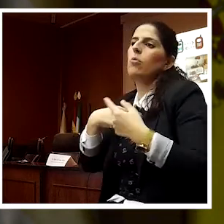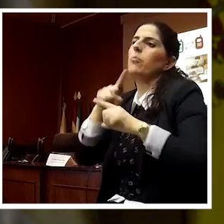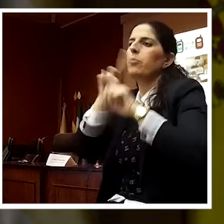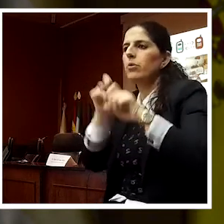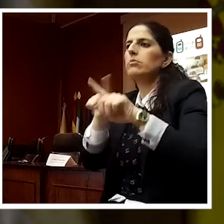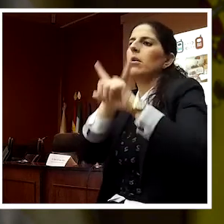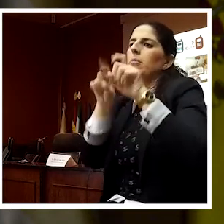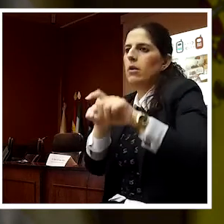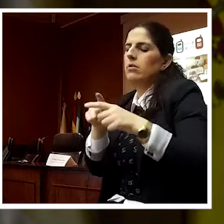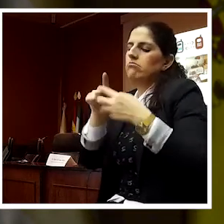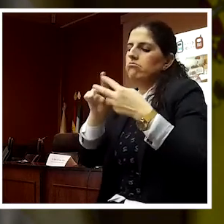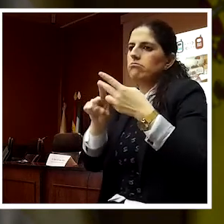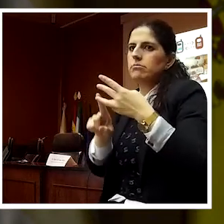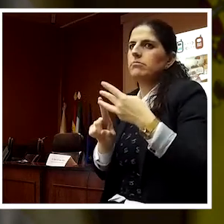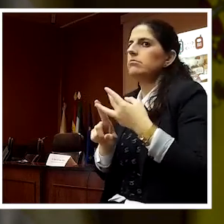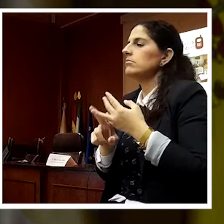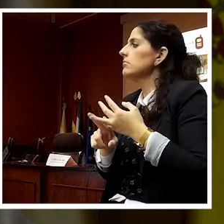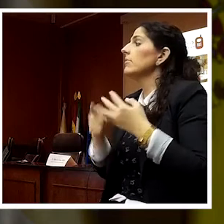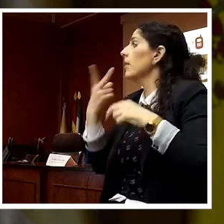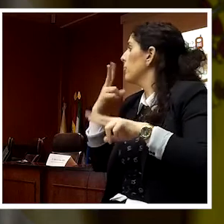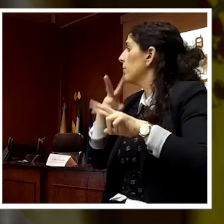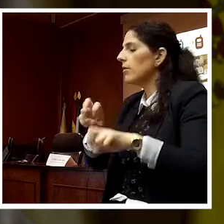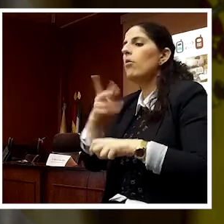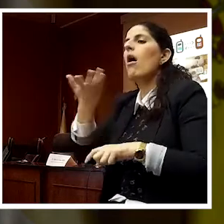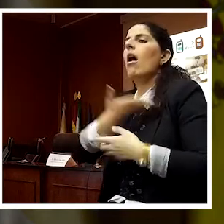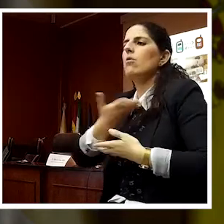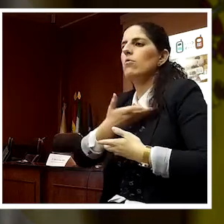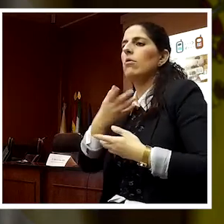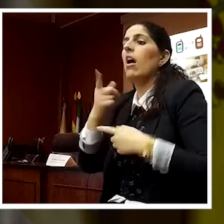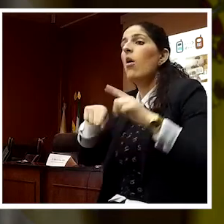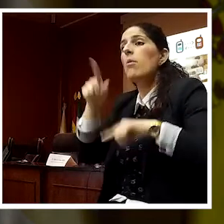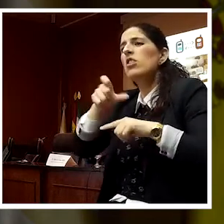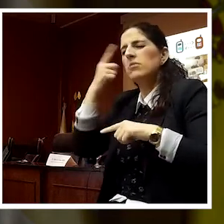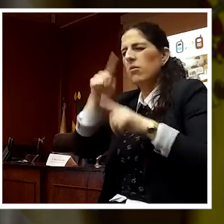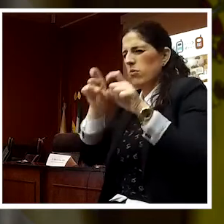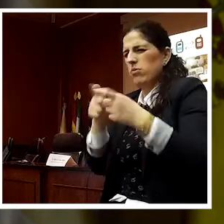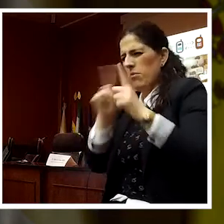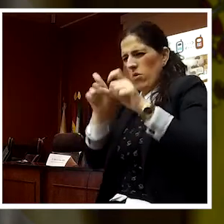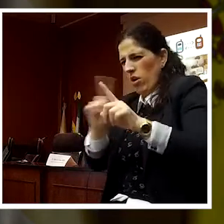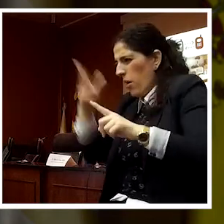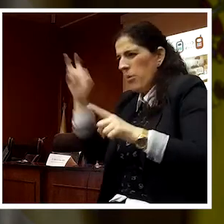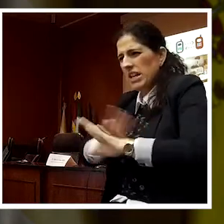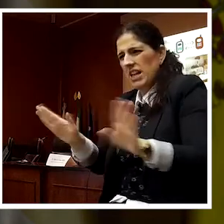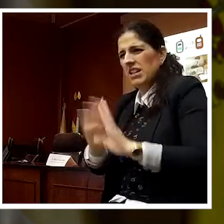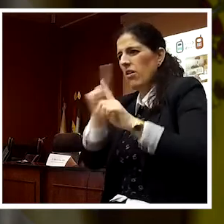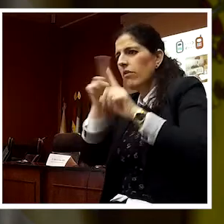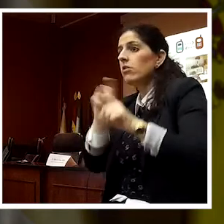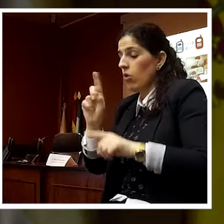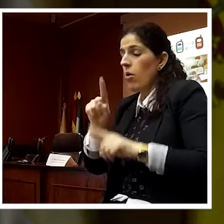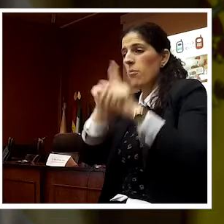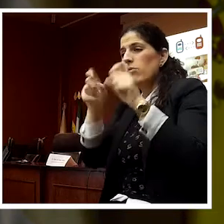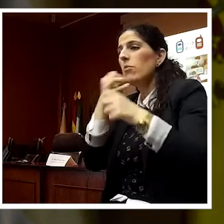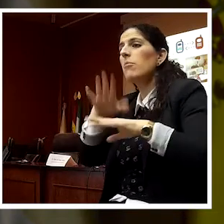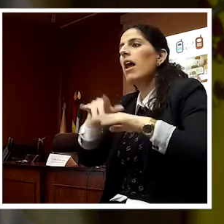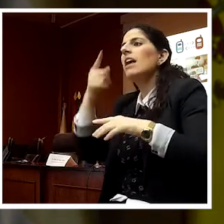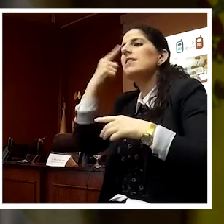que entendemos que esas preguntas al inicio pues puedan parecer una pérdida de tiempo, pero lo que se está intentando es